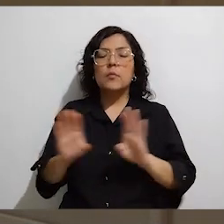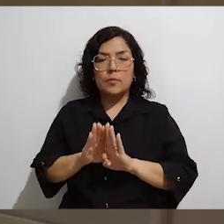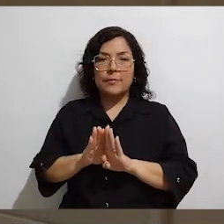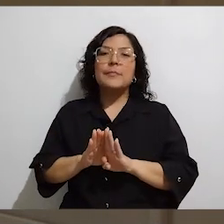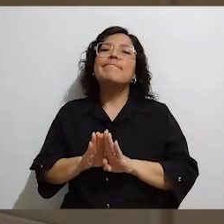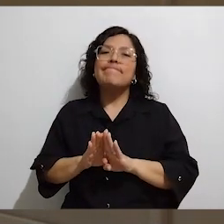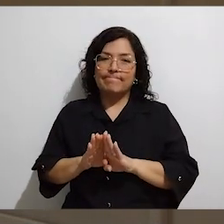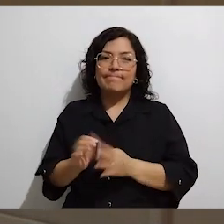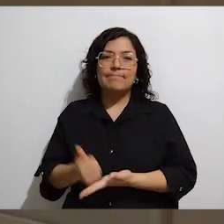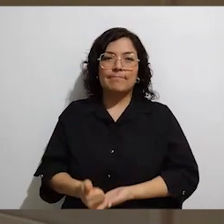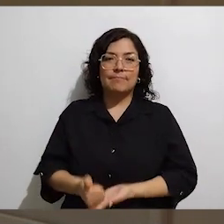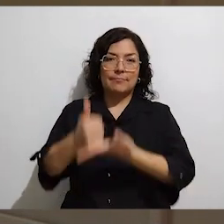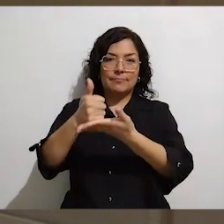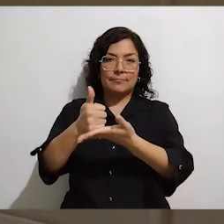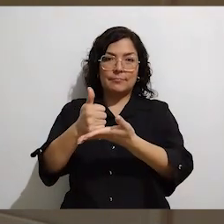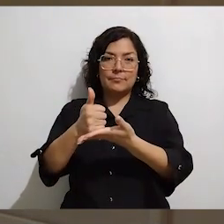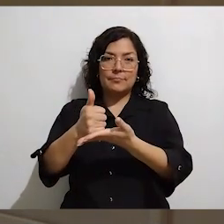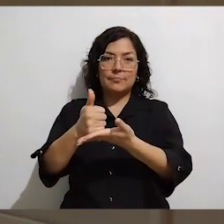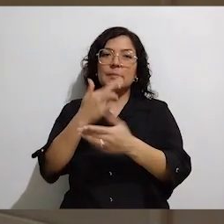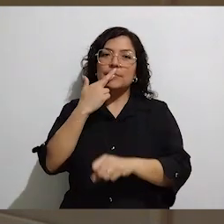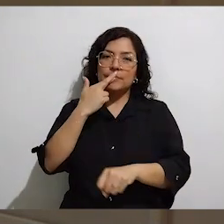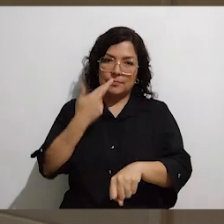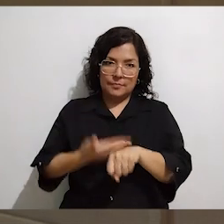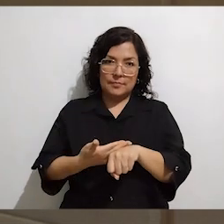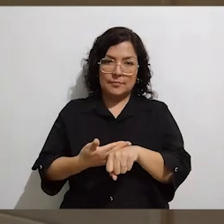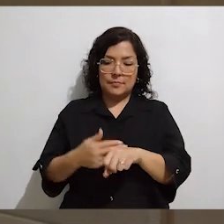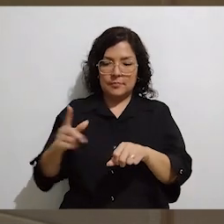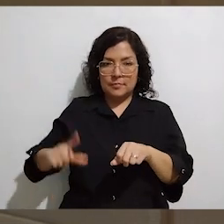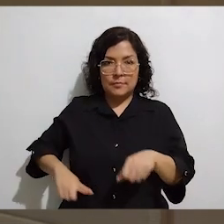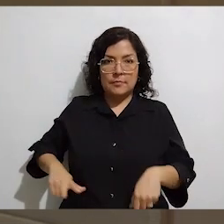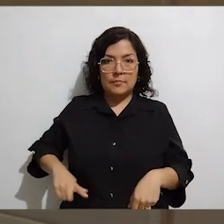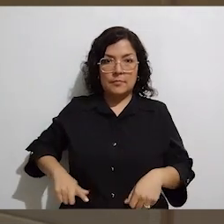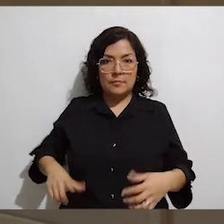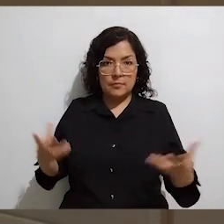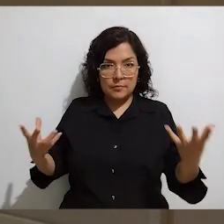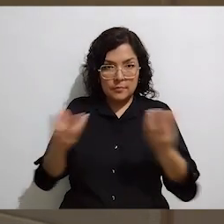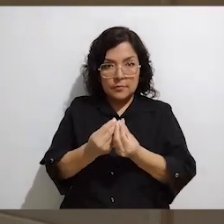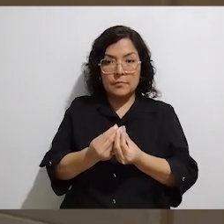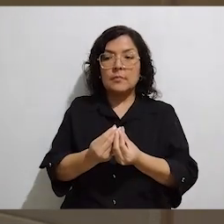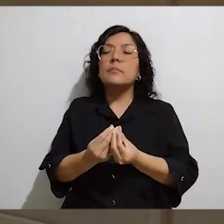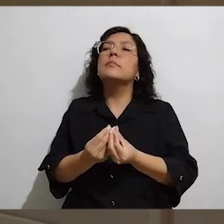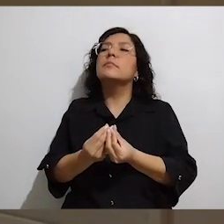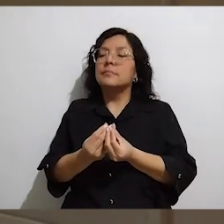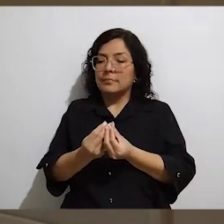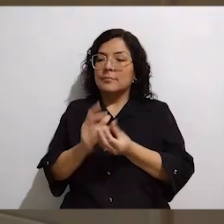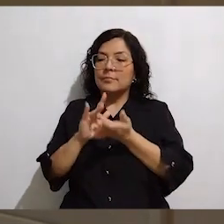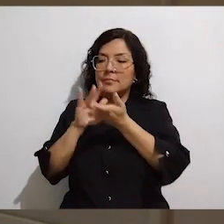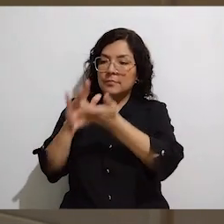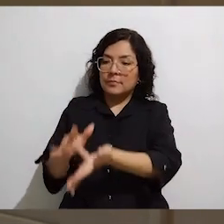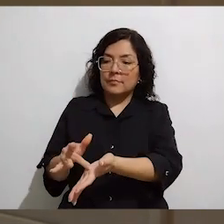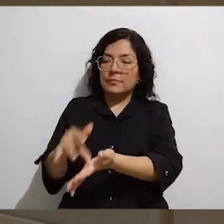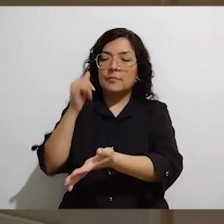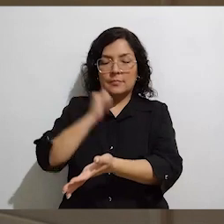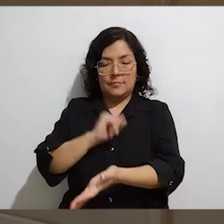manera ayudar en forma corresponsable con el gobierno en cualquiera de sus órdenes para poder ayudar a construir